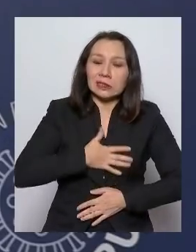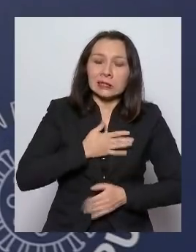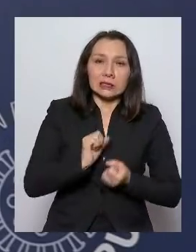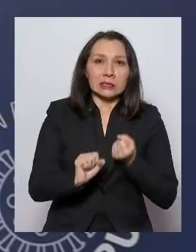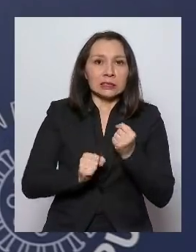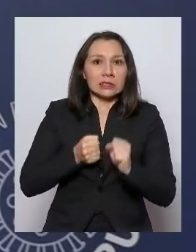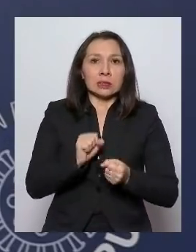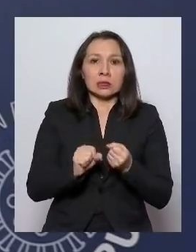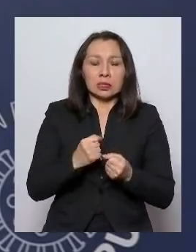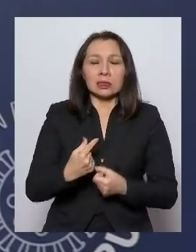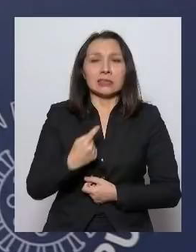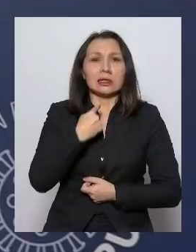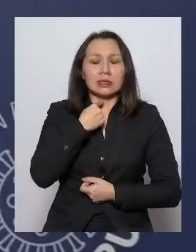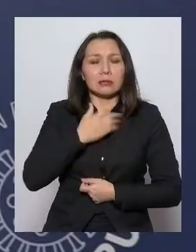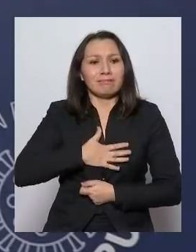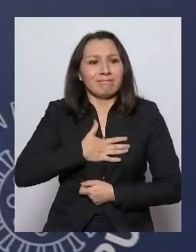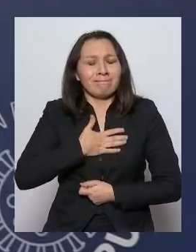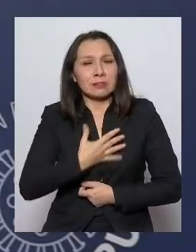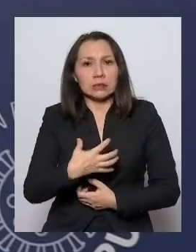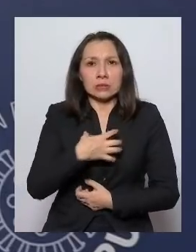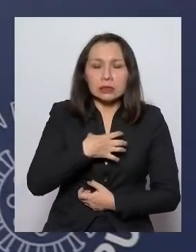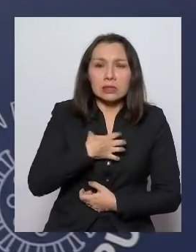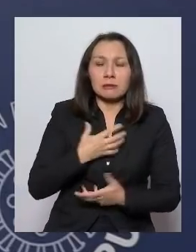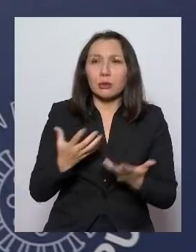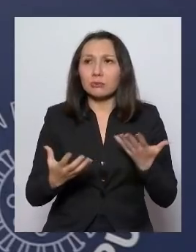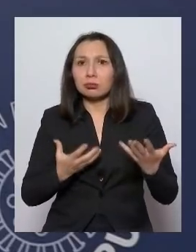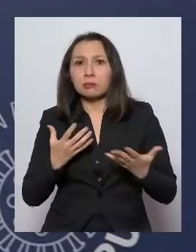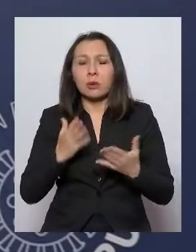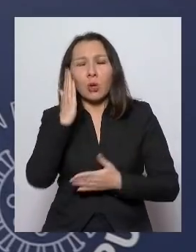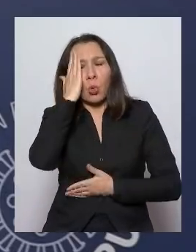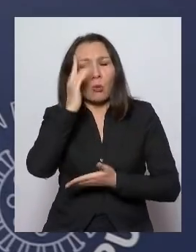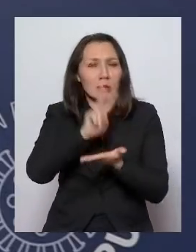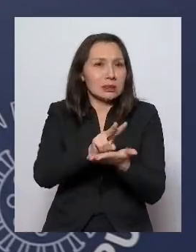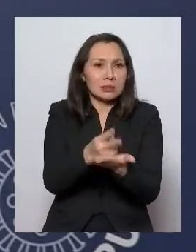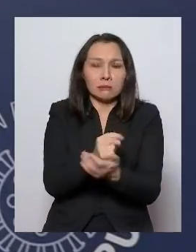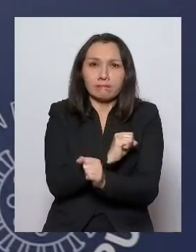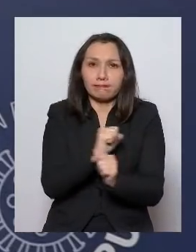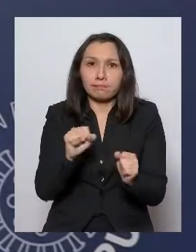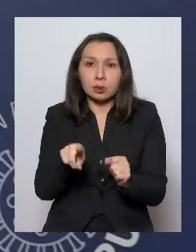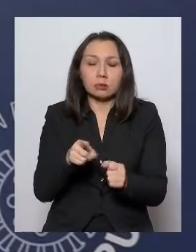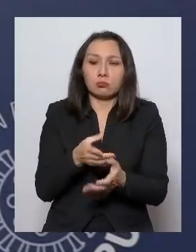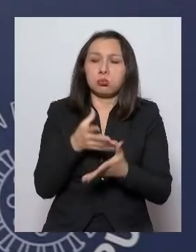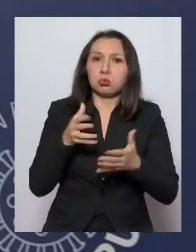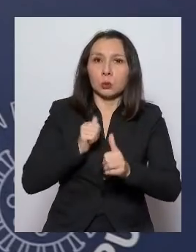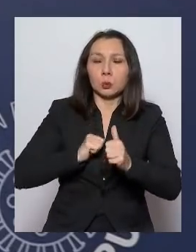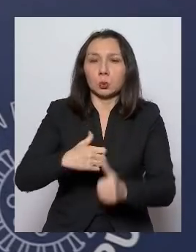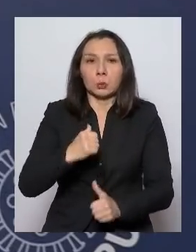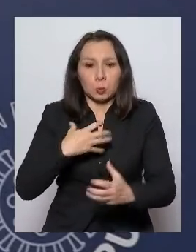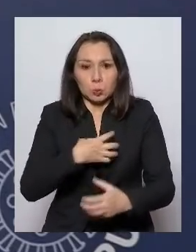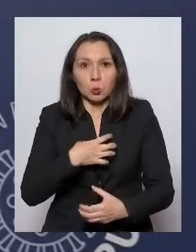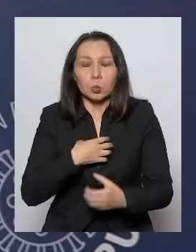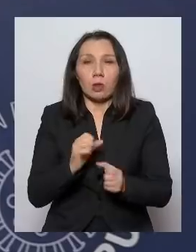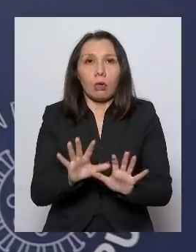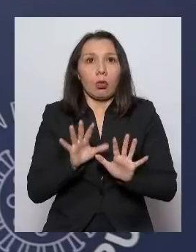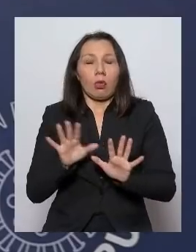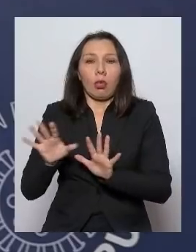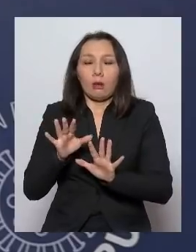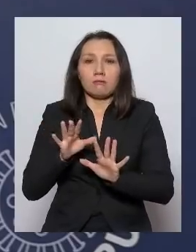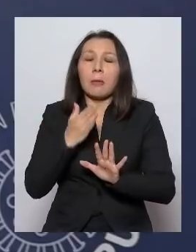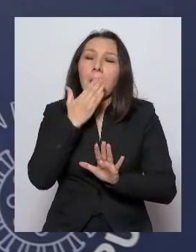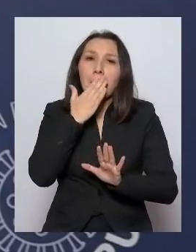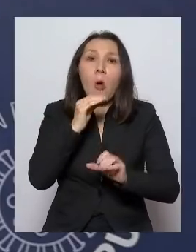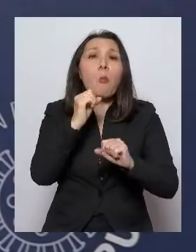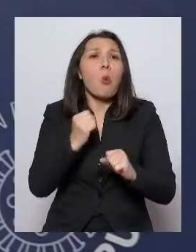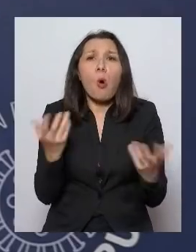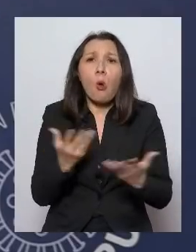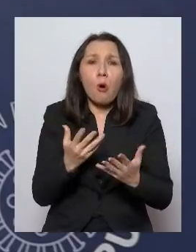están particularmente afectadas, con temor, durmiendo mal, con mucho susto, pánico, puedan